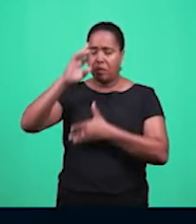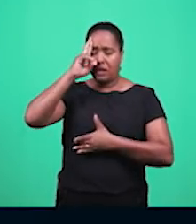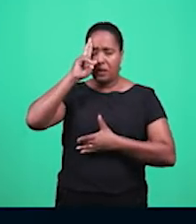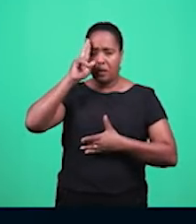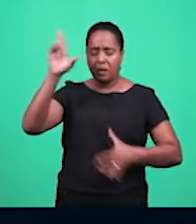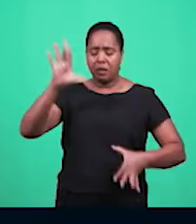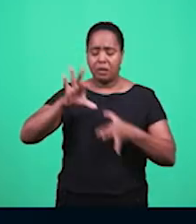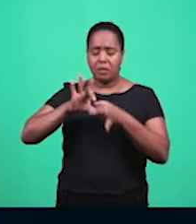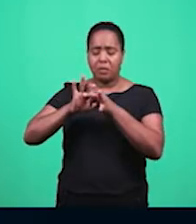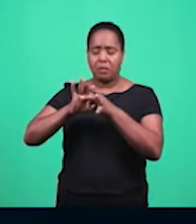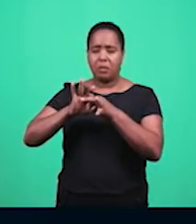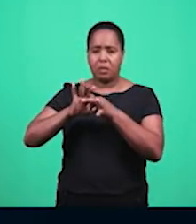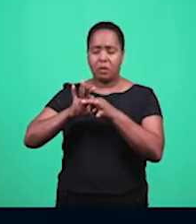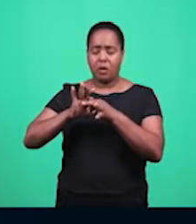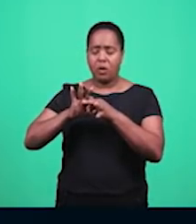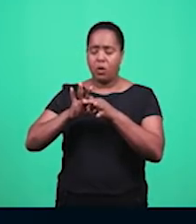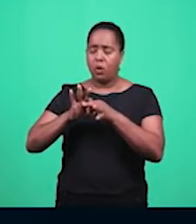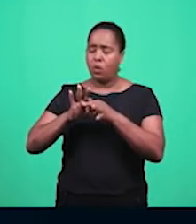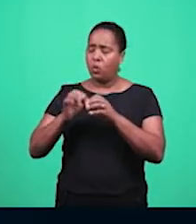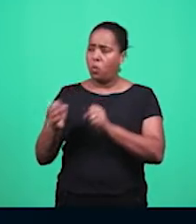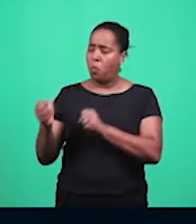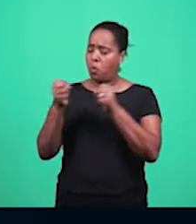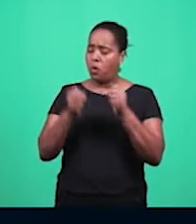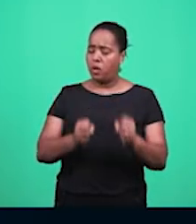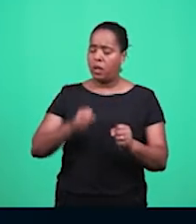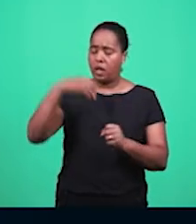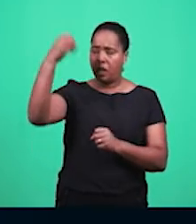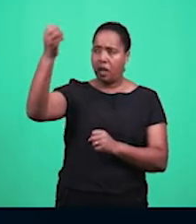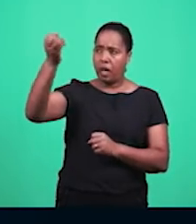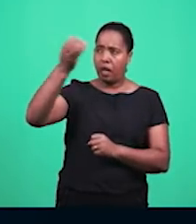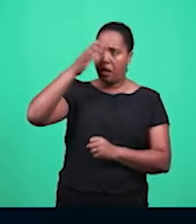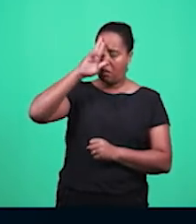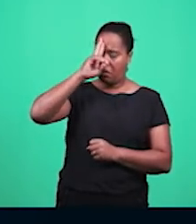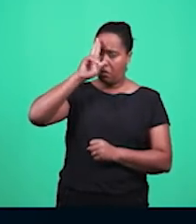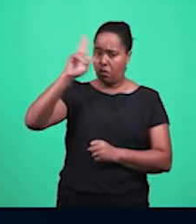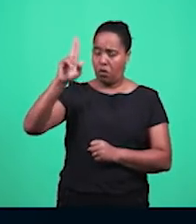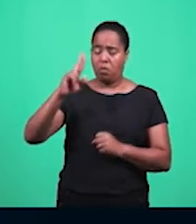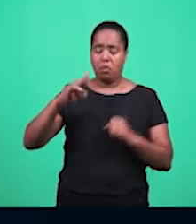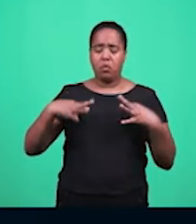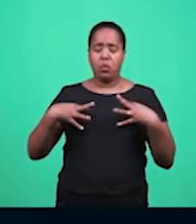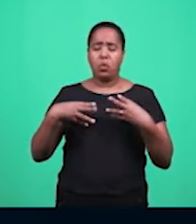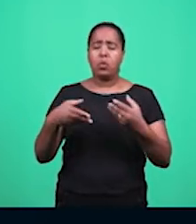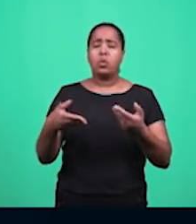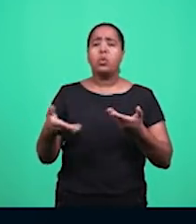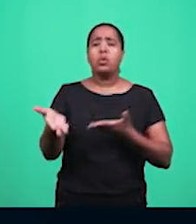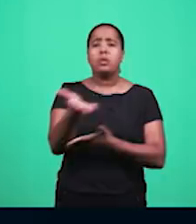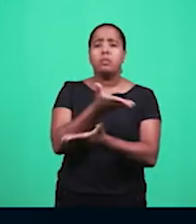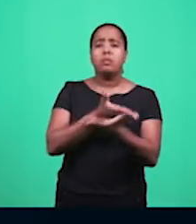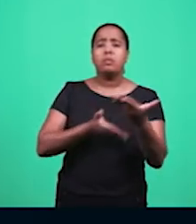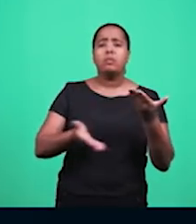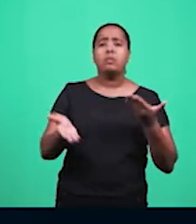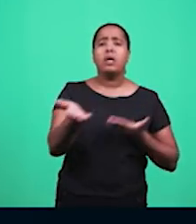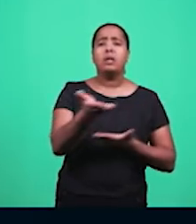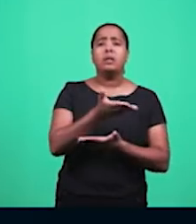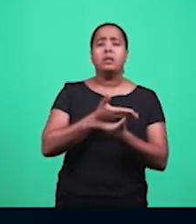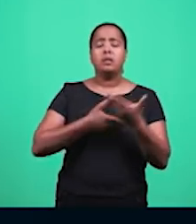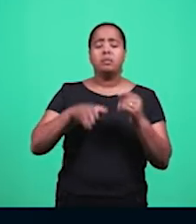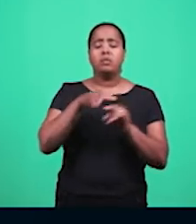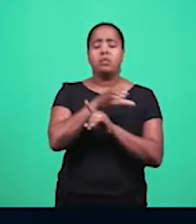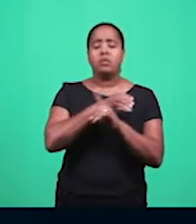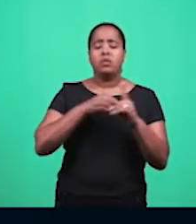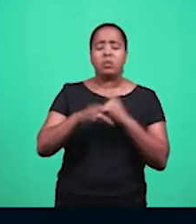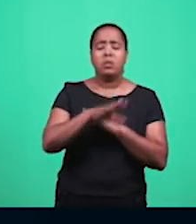tu misma presencia en la presencia de tu poder y tu gracia todos los que están participando de este culto